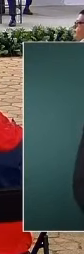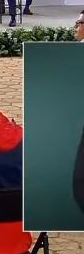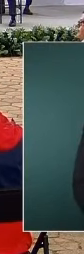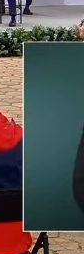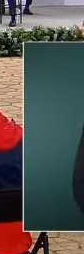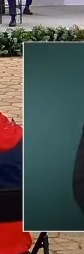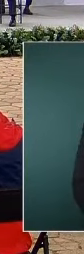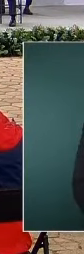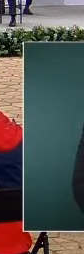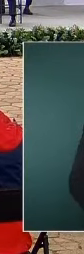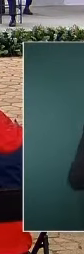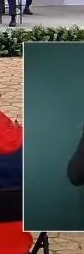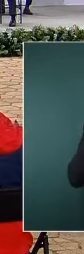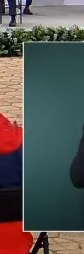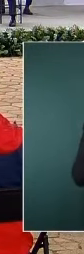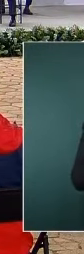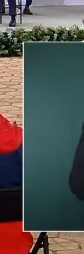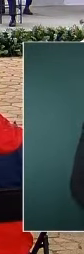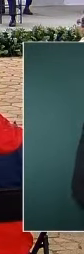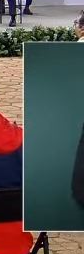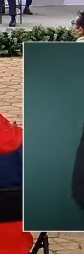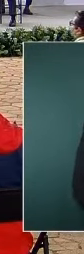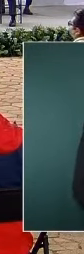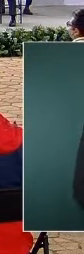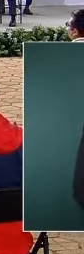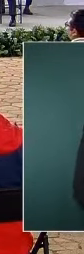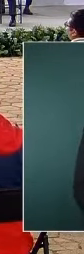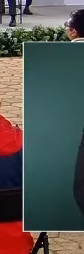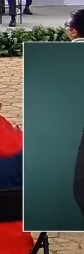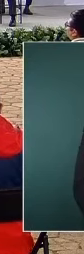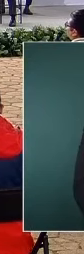Tercer grado. El problema es